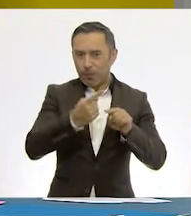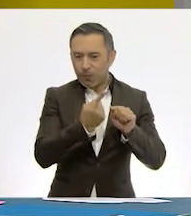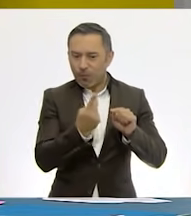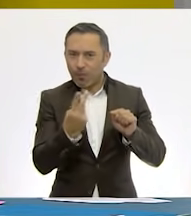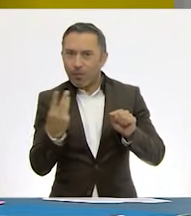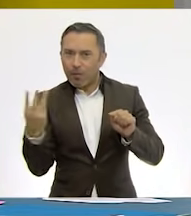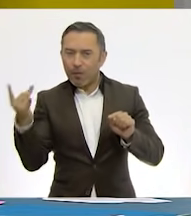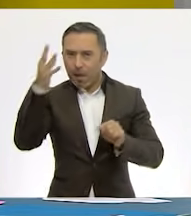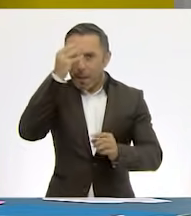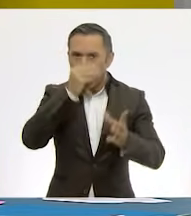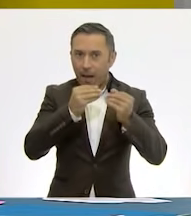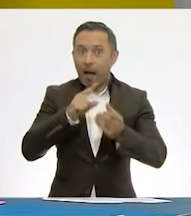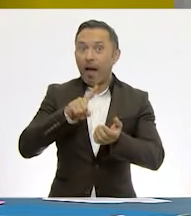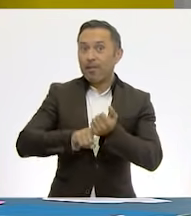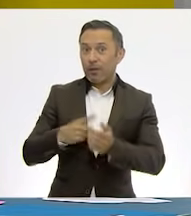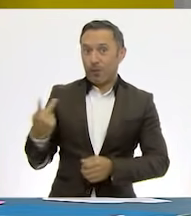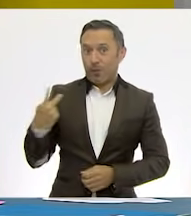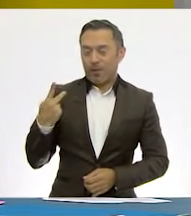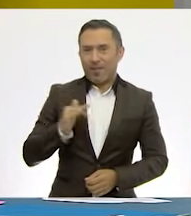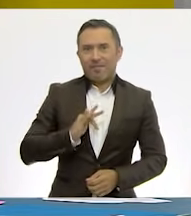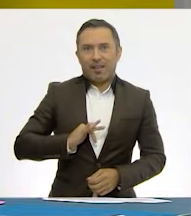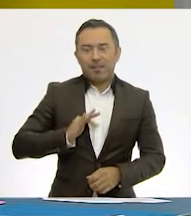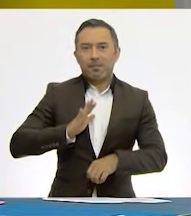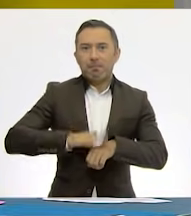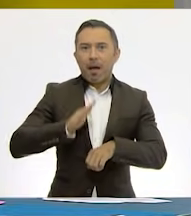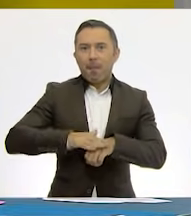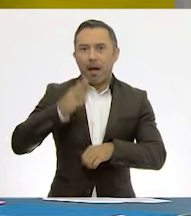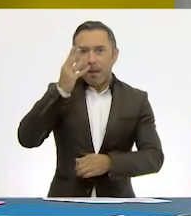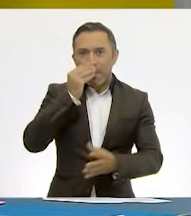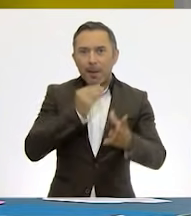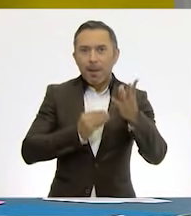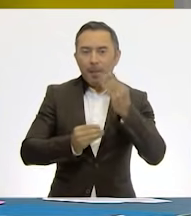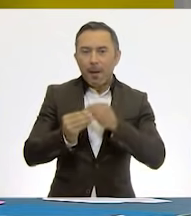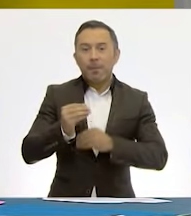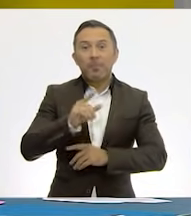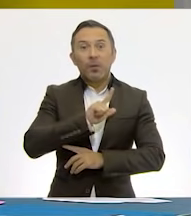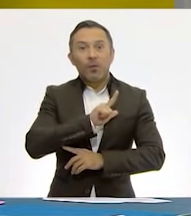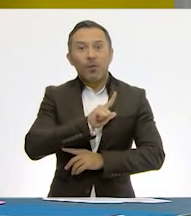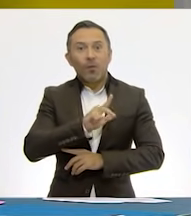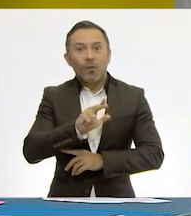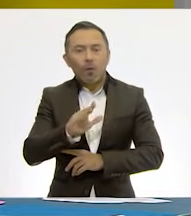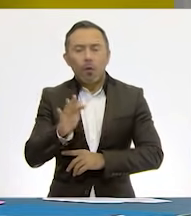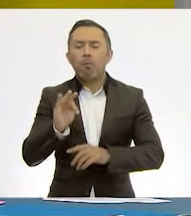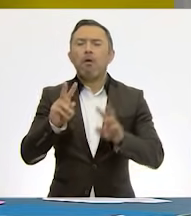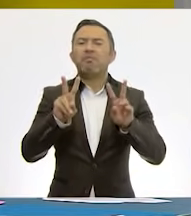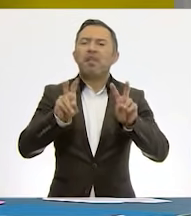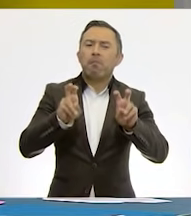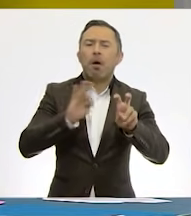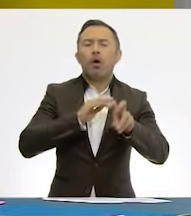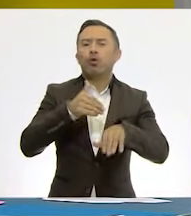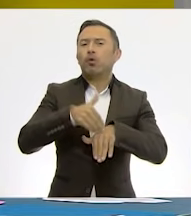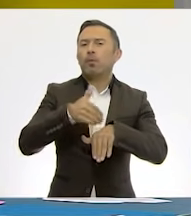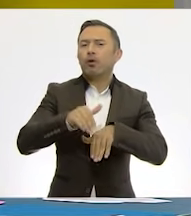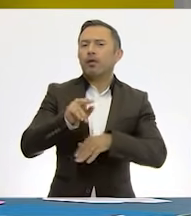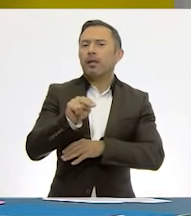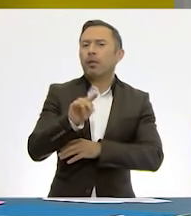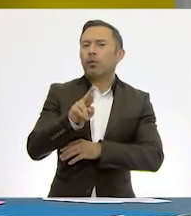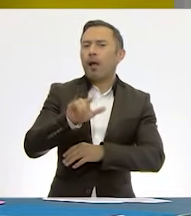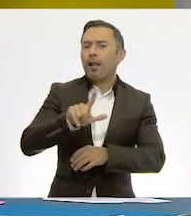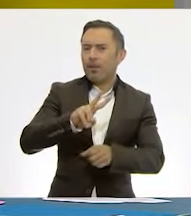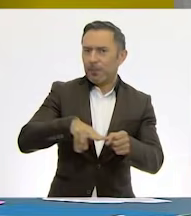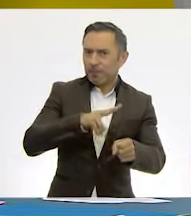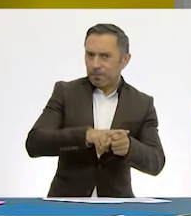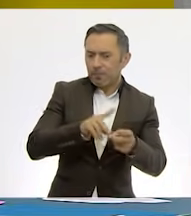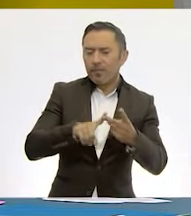pues aprendemos más. Estos últimos días hemos estado descubriendo cómo representar números naturales, fracciones